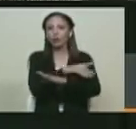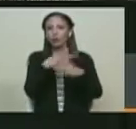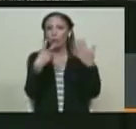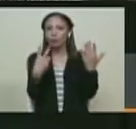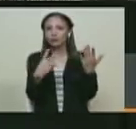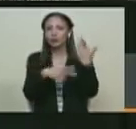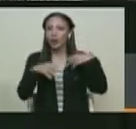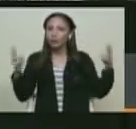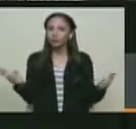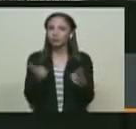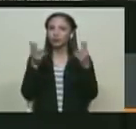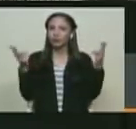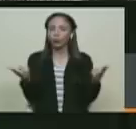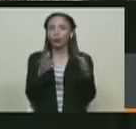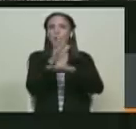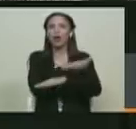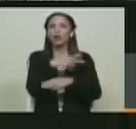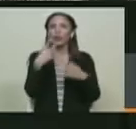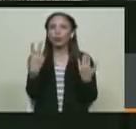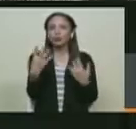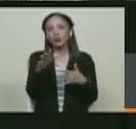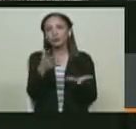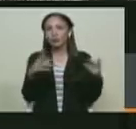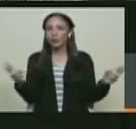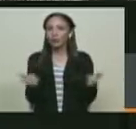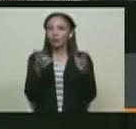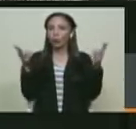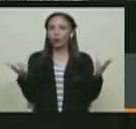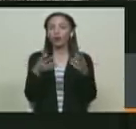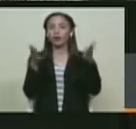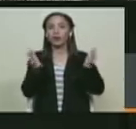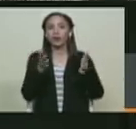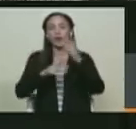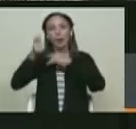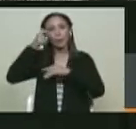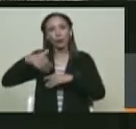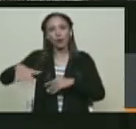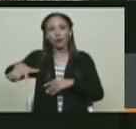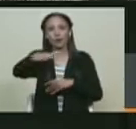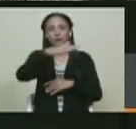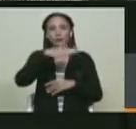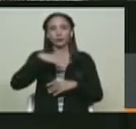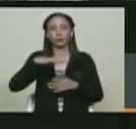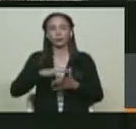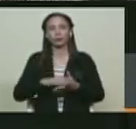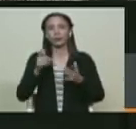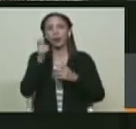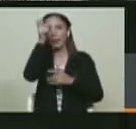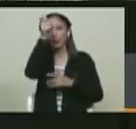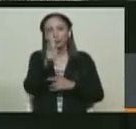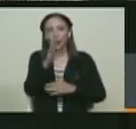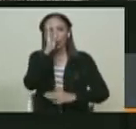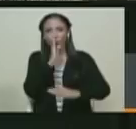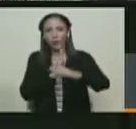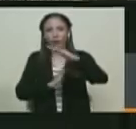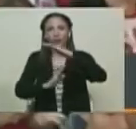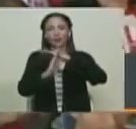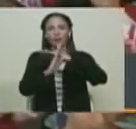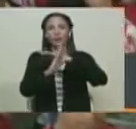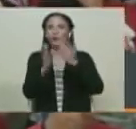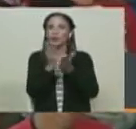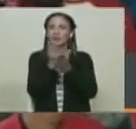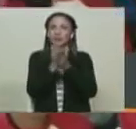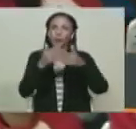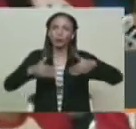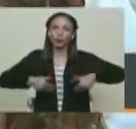presidente Maduro, porque son 12 victorias que le pertenecen a la gente, a los humildes, a los que luchan, a los